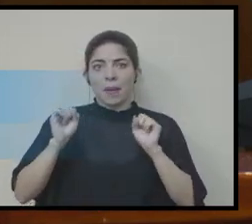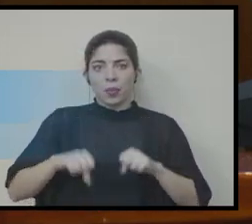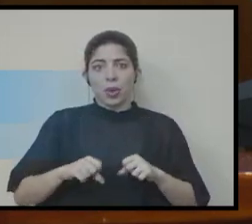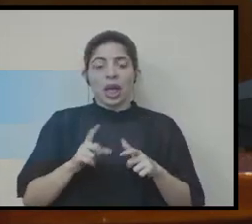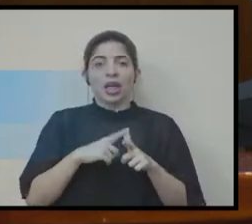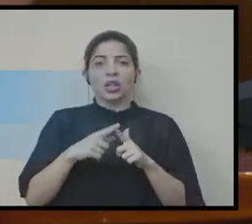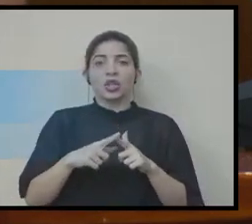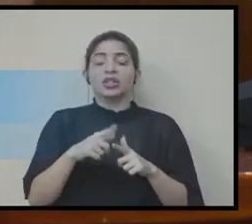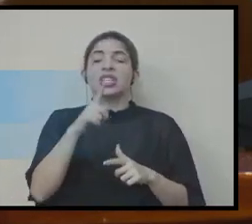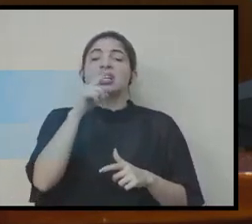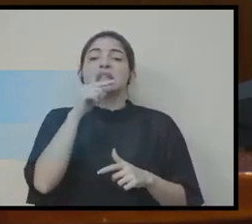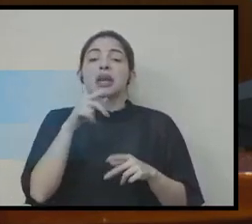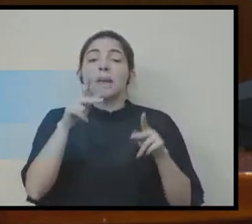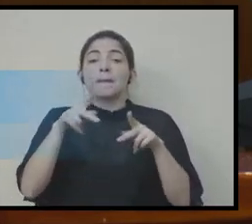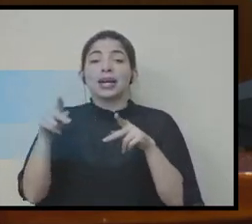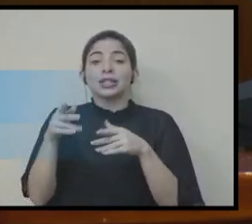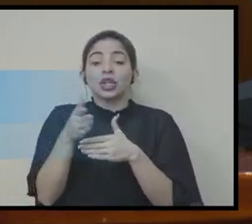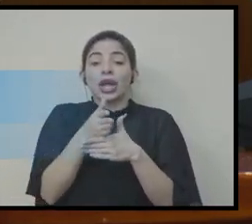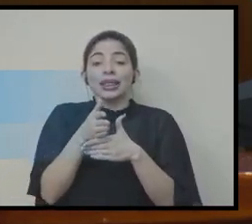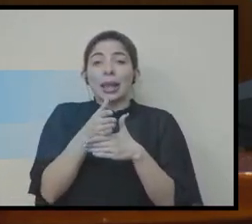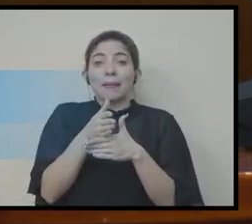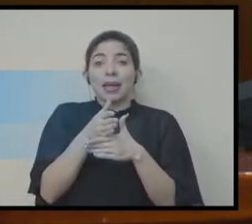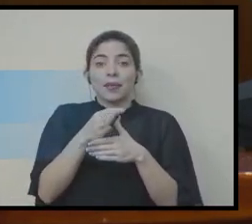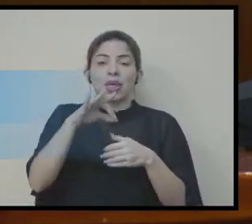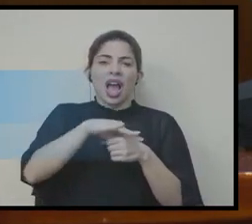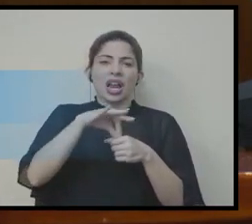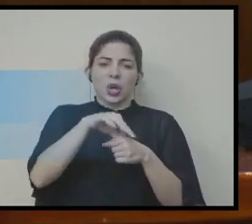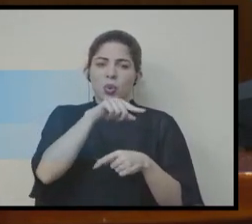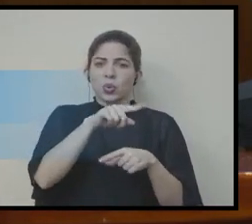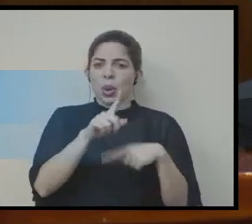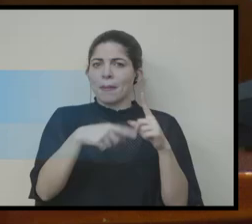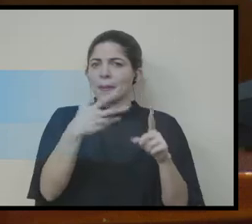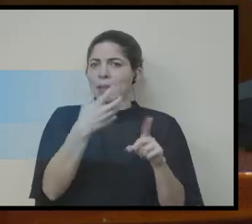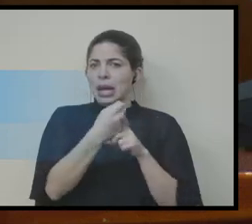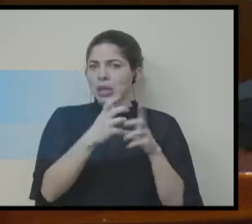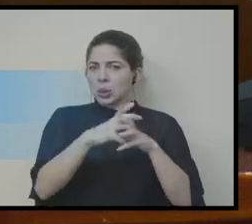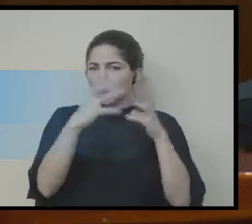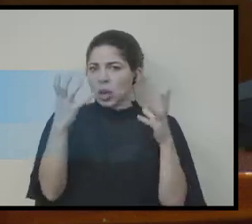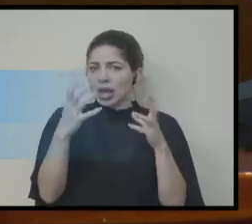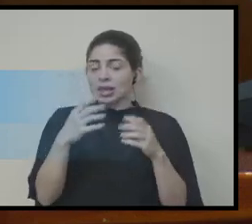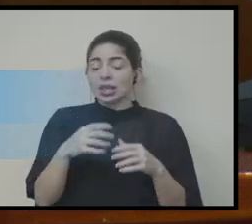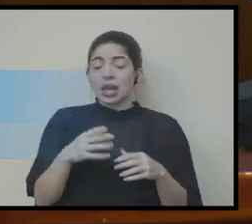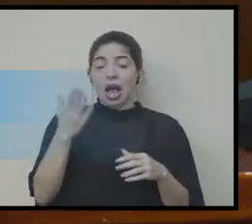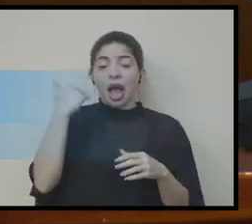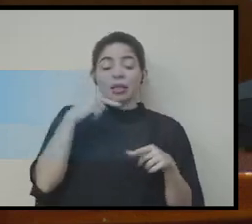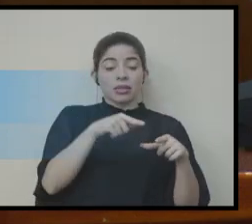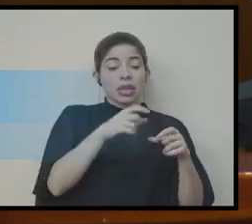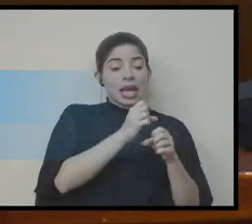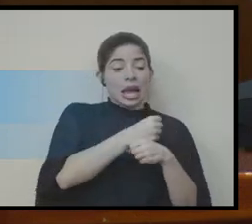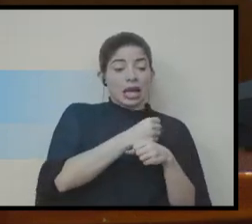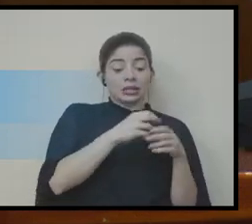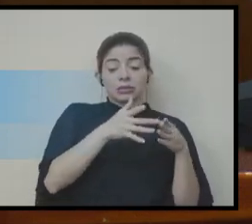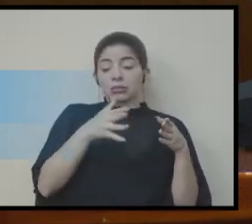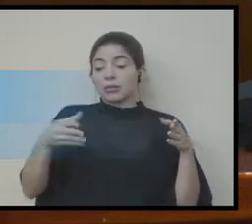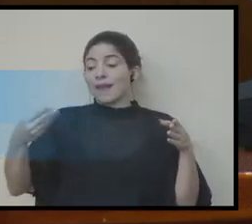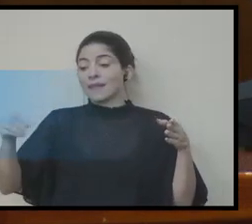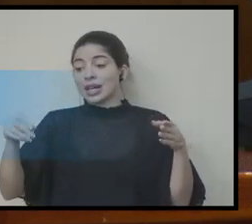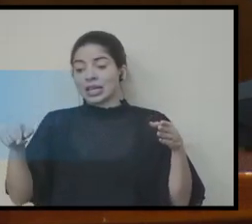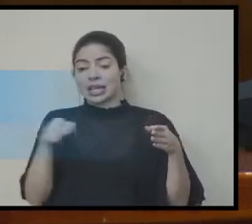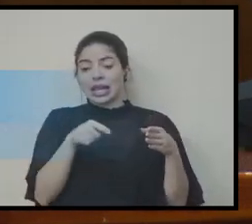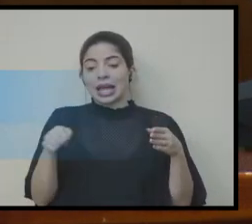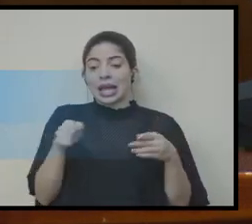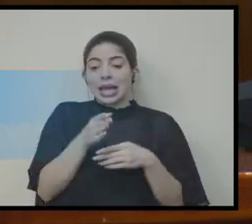Entonces, quien intermedia hoy, y esto en la agricultura va a tener un gran impacto, quien intermedia hoy tiene que ofrecer mucho valor